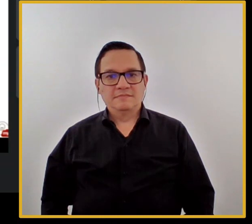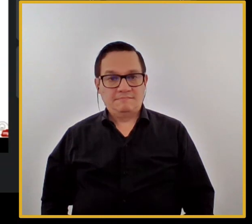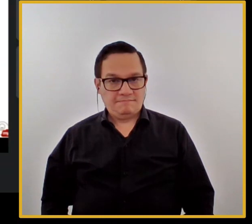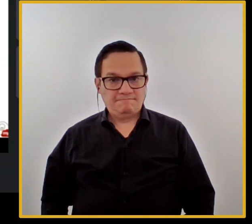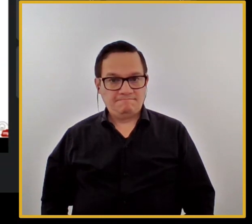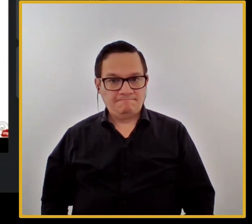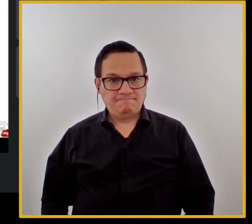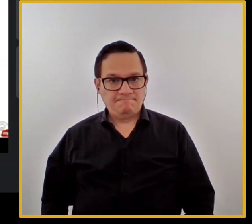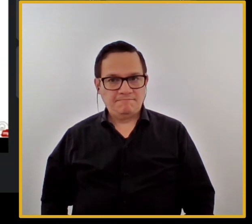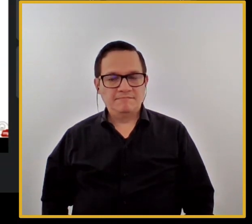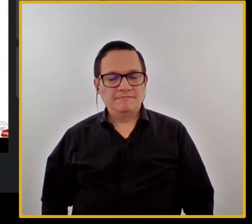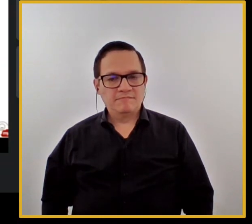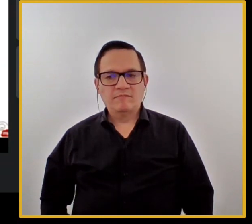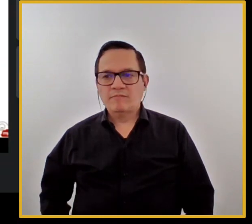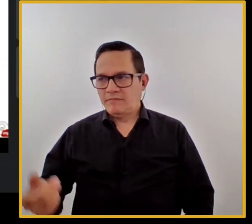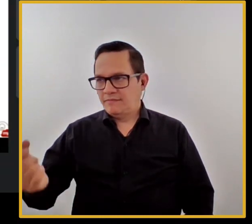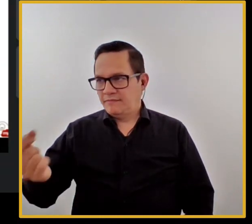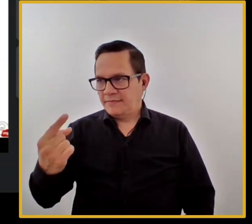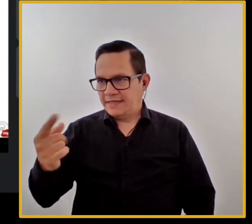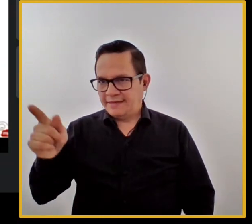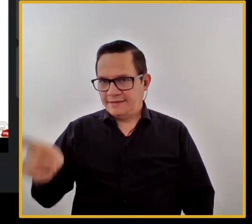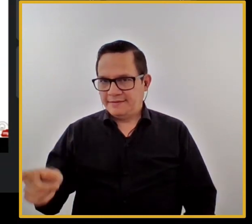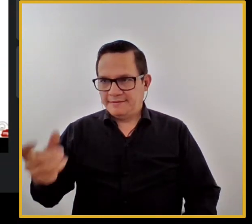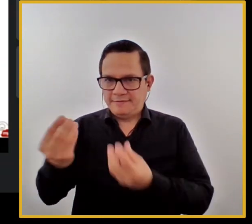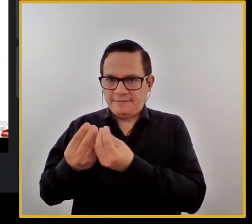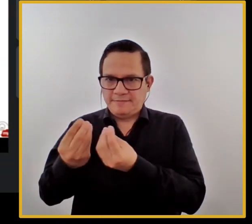¿sí? La compañera que estaba pidiendo